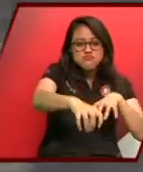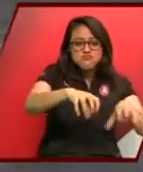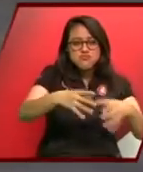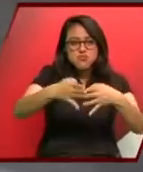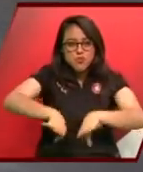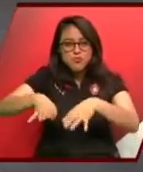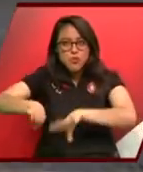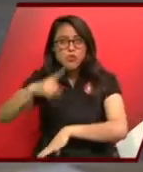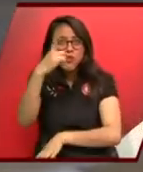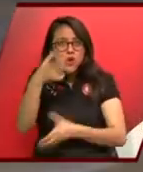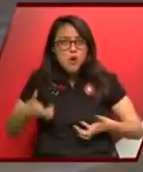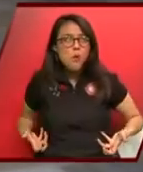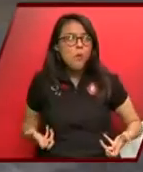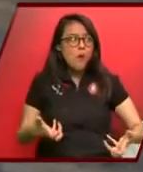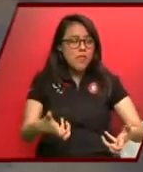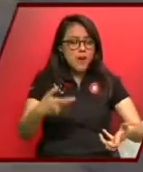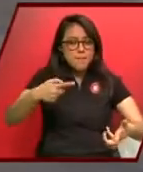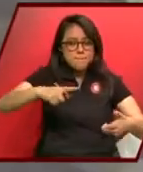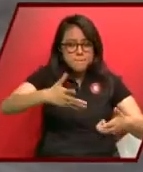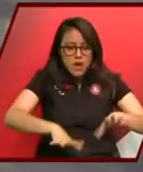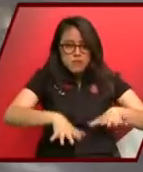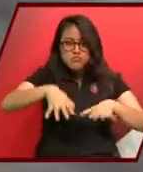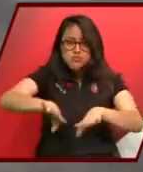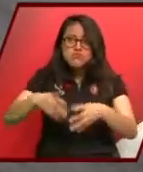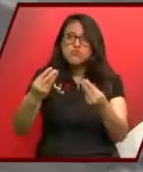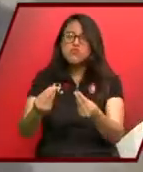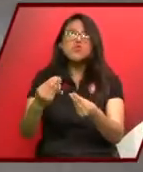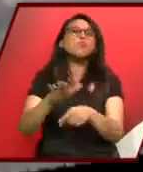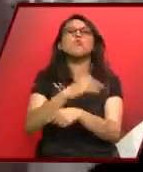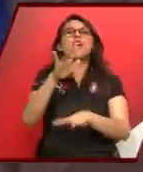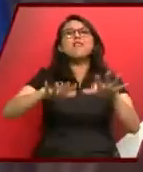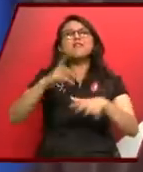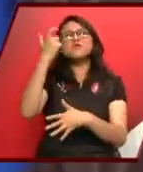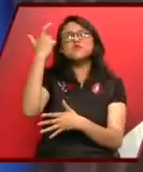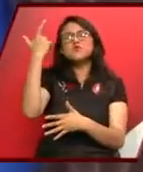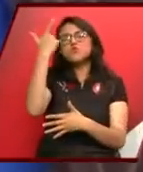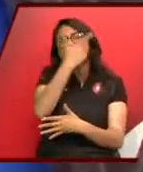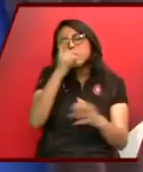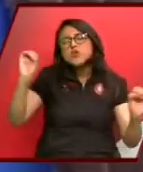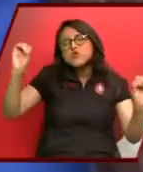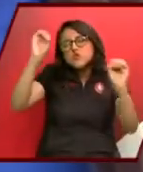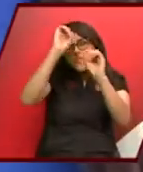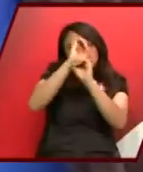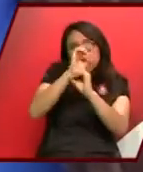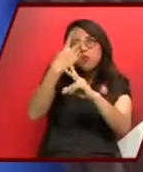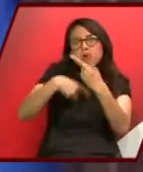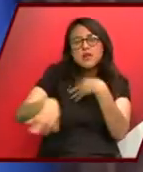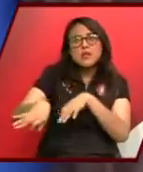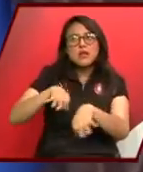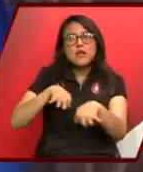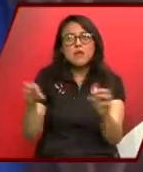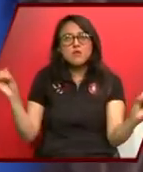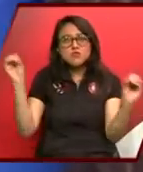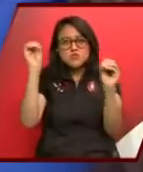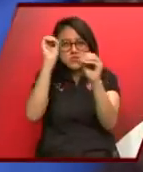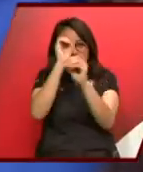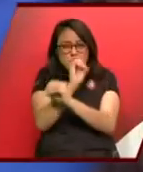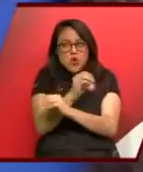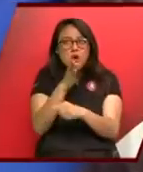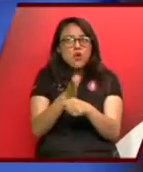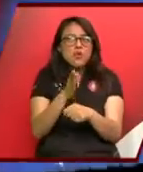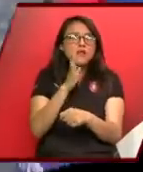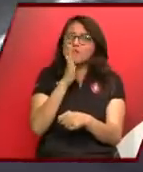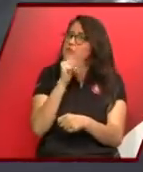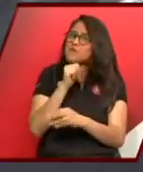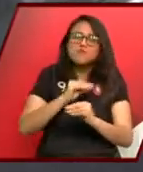sola cuadra. Sí, me ha caído, porque está oscuro cuando entramos nosotros aquí a nuestro trabajo. Ahorita incluso pues no